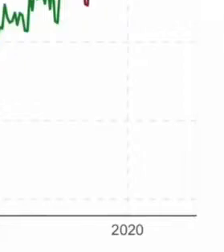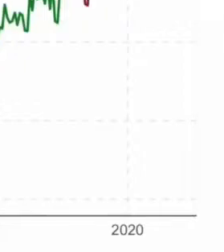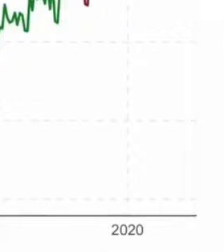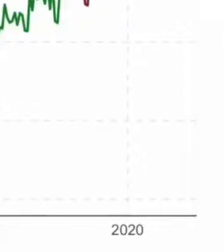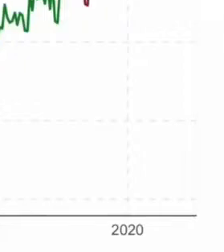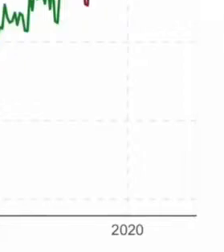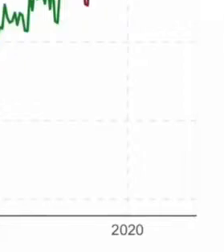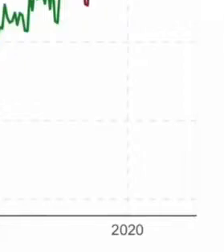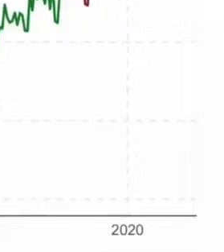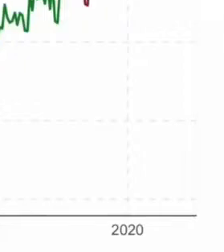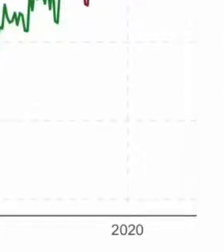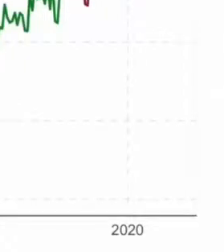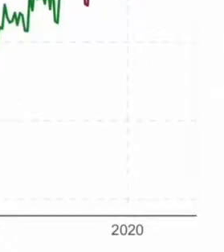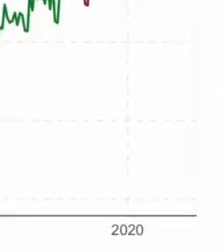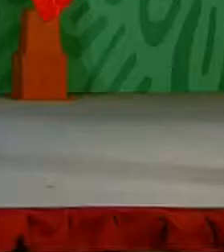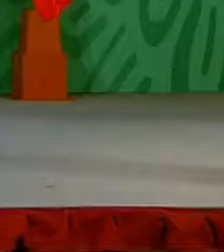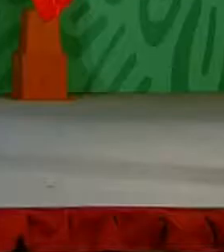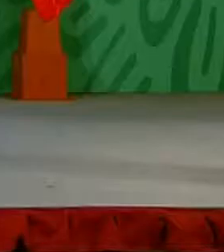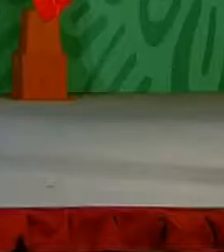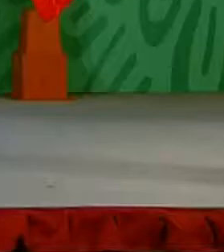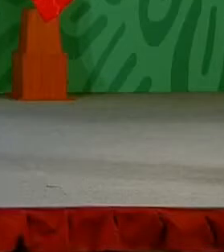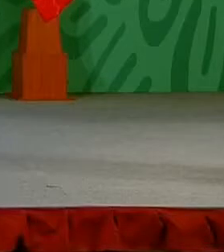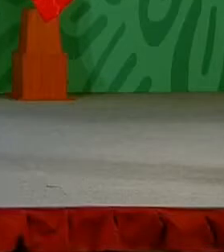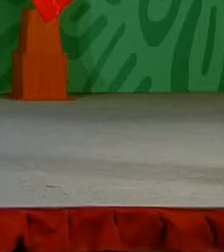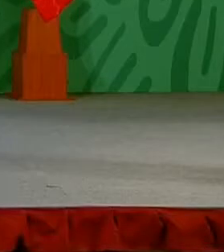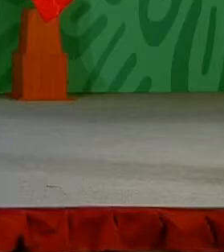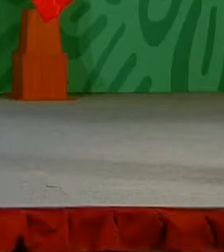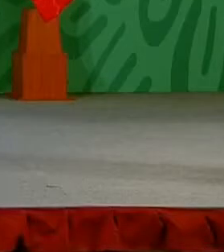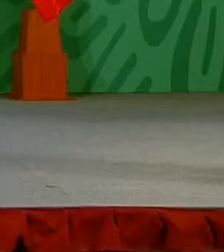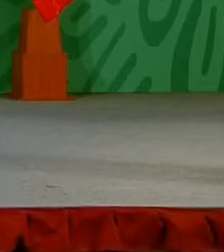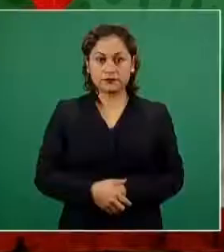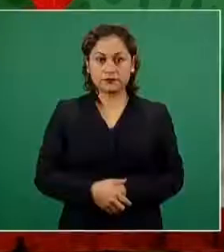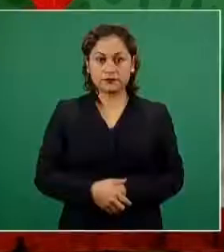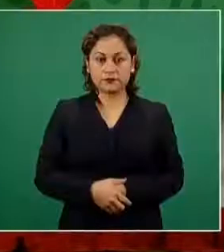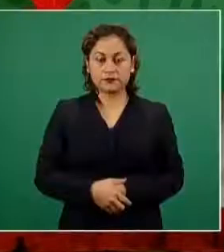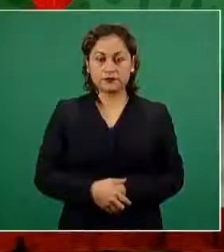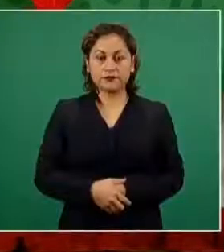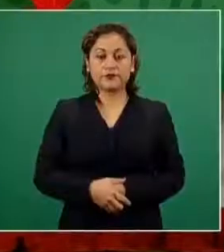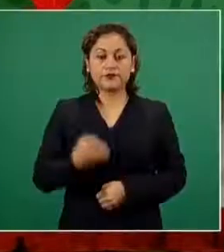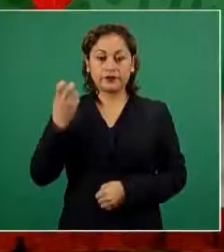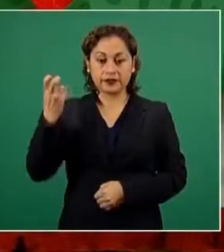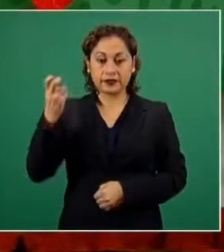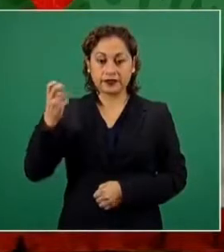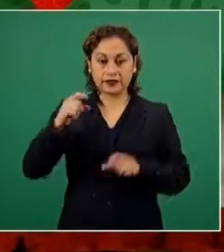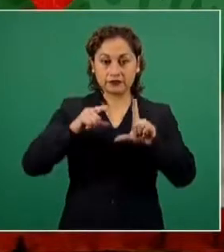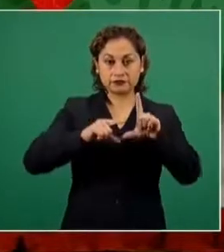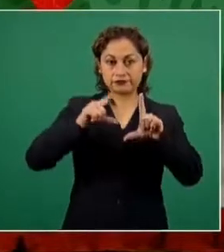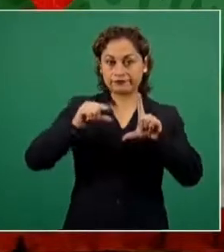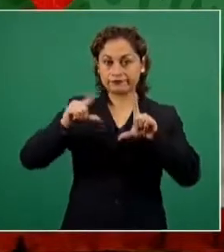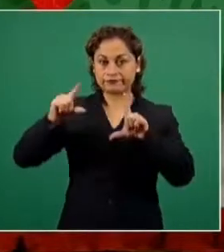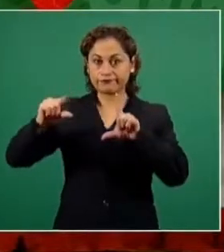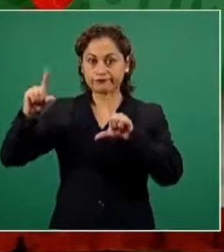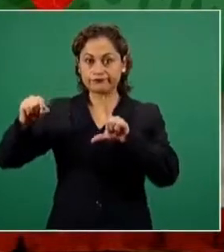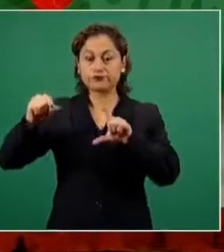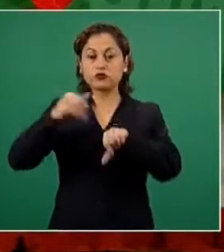Y estas son las cantidades del 2001 al 2020.